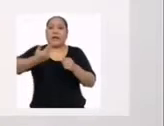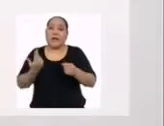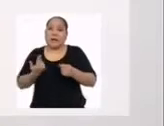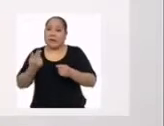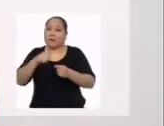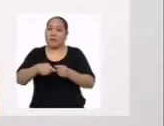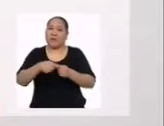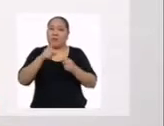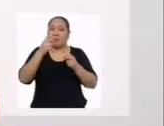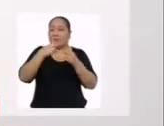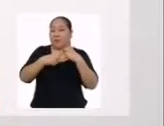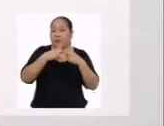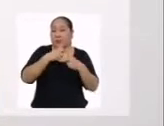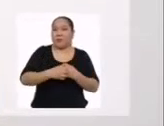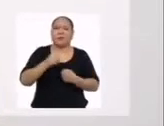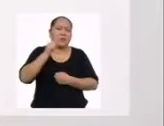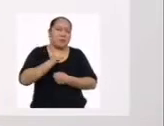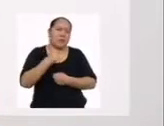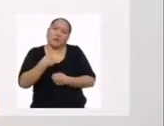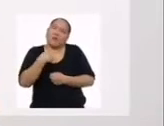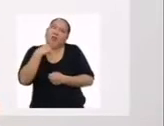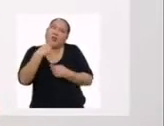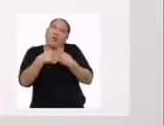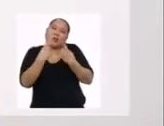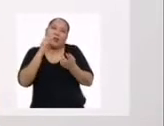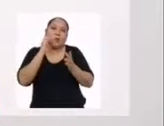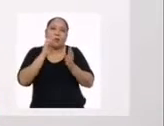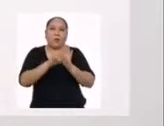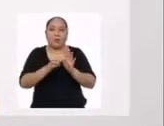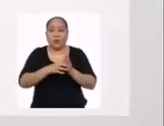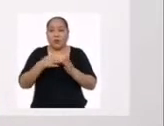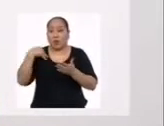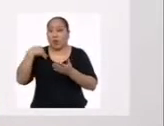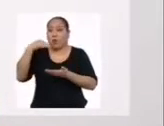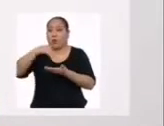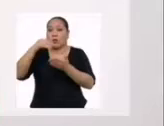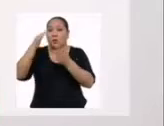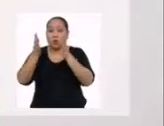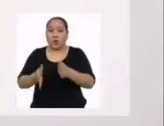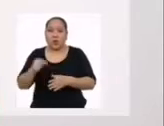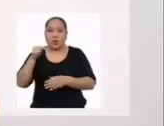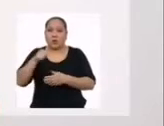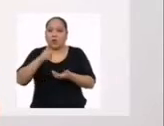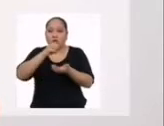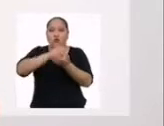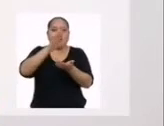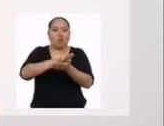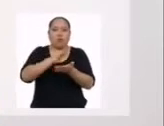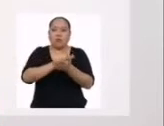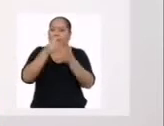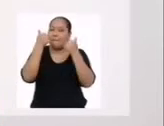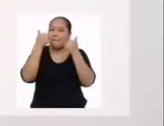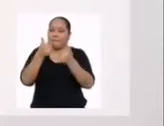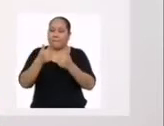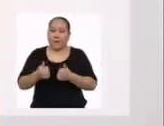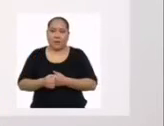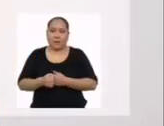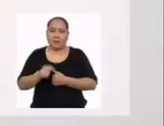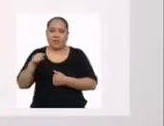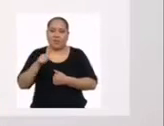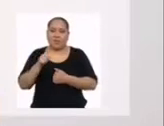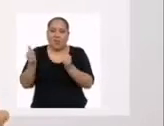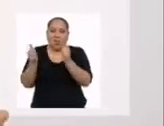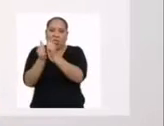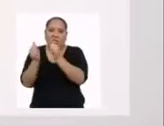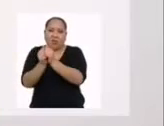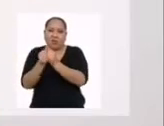Yaremis, hay de todo tipo. Por ejemplo, yo tenía una estudiante que solía sacarse buenas notas y por eso nadie quería juntarse con